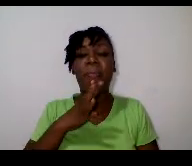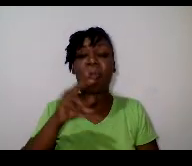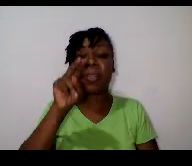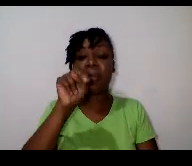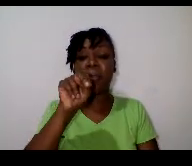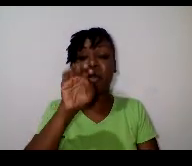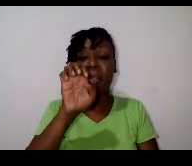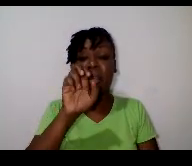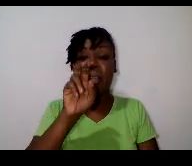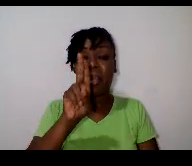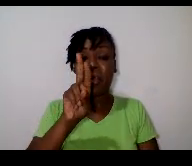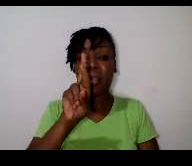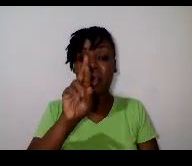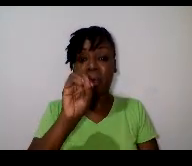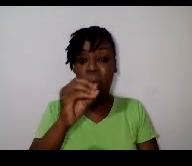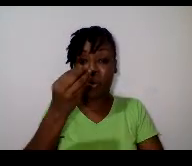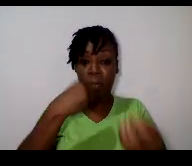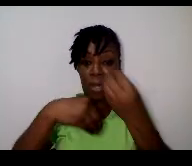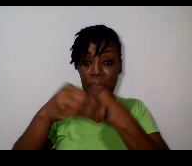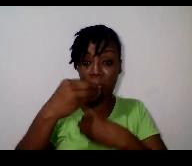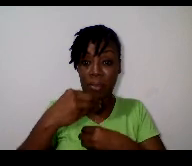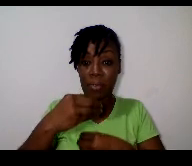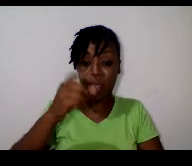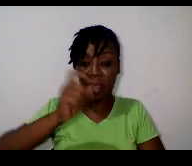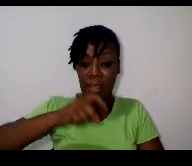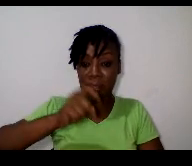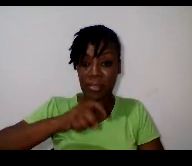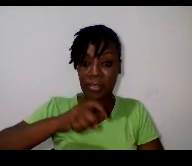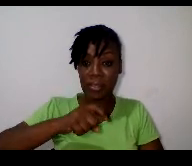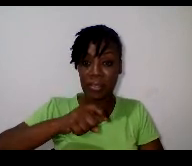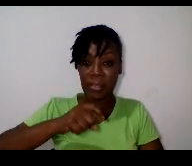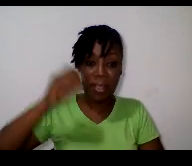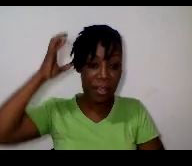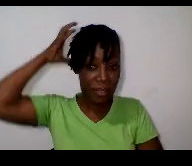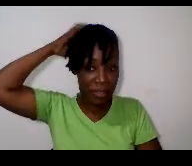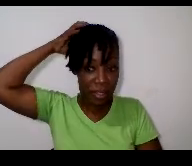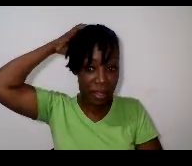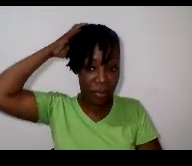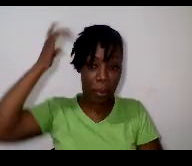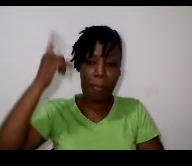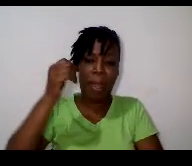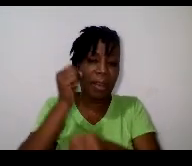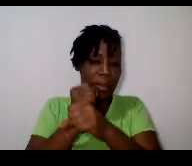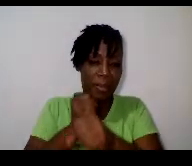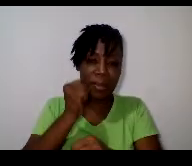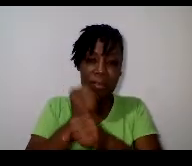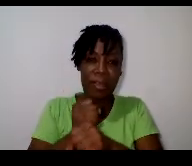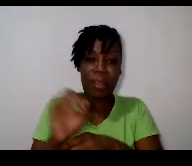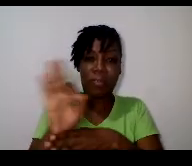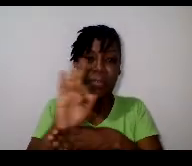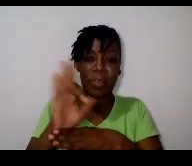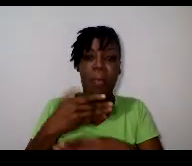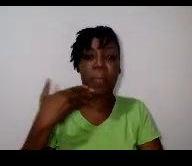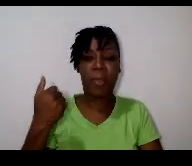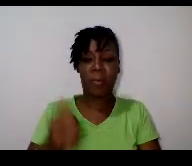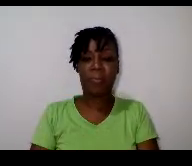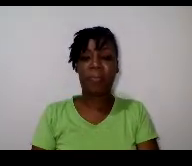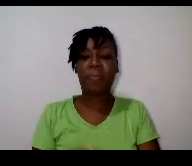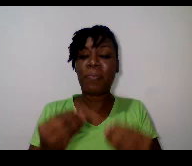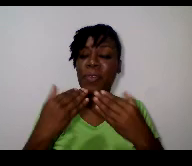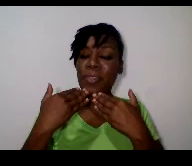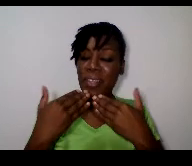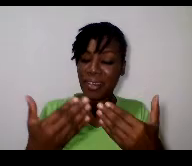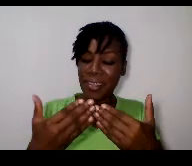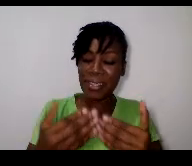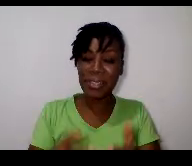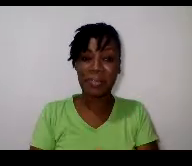estos alimentos que necesita justamente el cerebro para funcionar mejor. Muchas gracias.